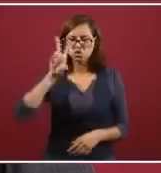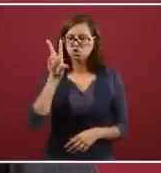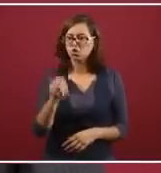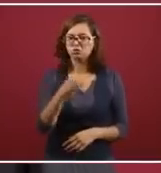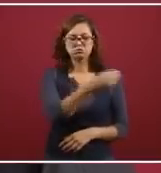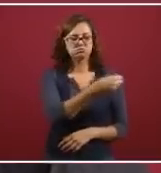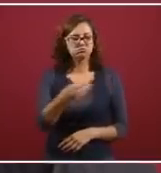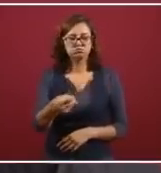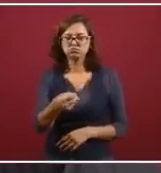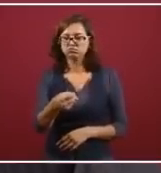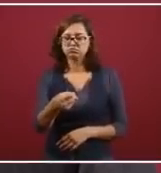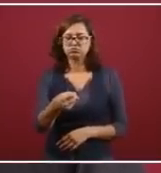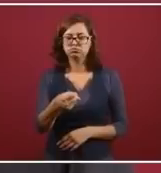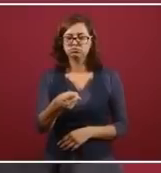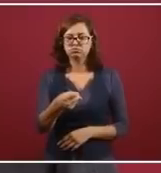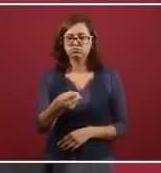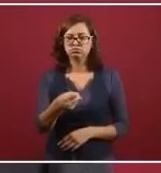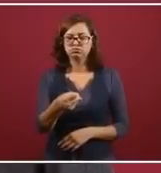de